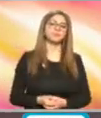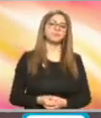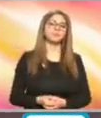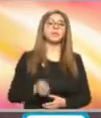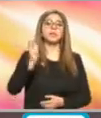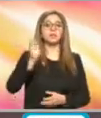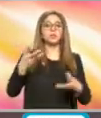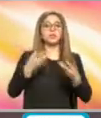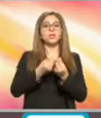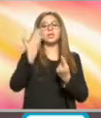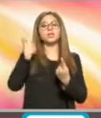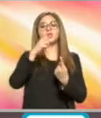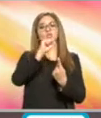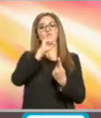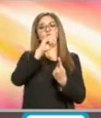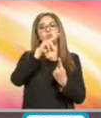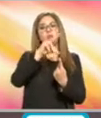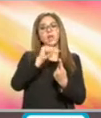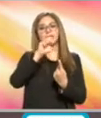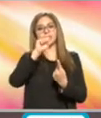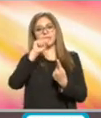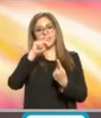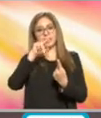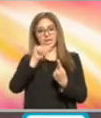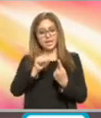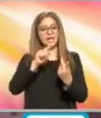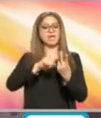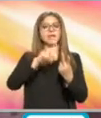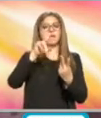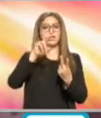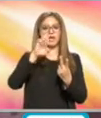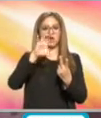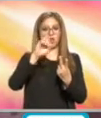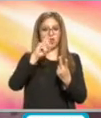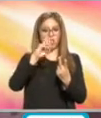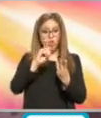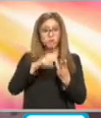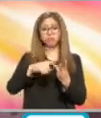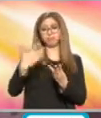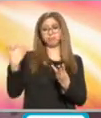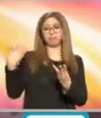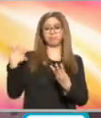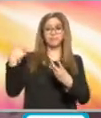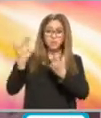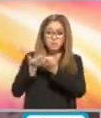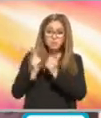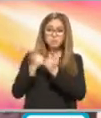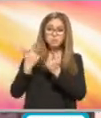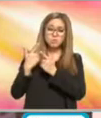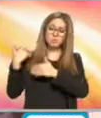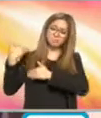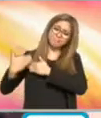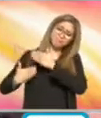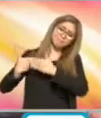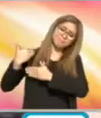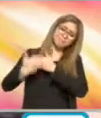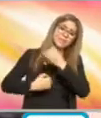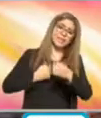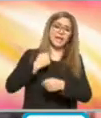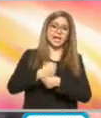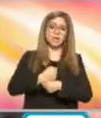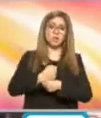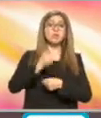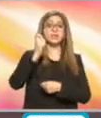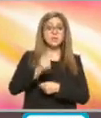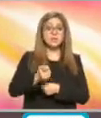la Sonora Santanera, con la banda Recodo, con todas las grandes agrupaciones a lo largo de las décadas musicales. Exacto. En los Hemos 90 estado- es cuando